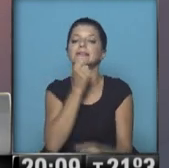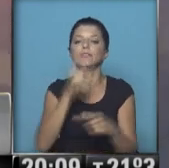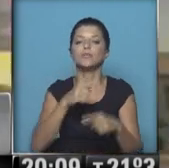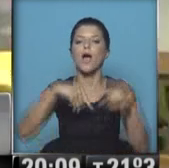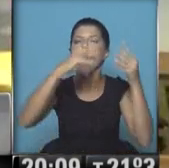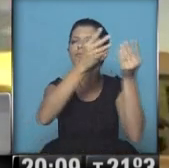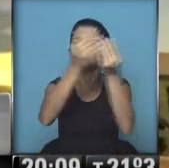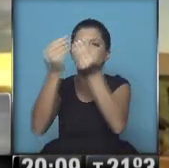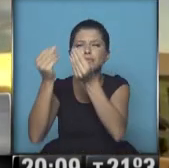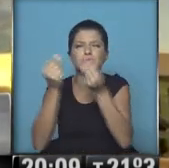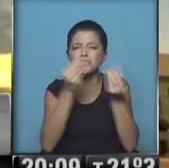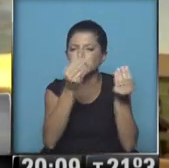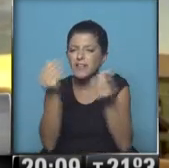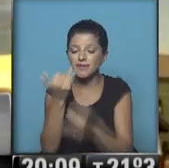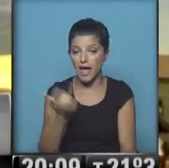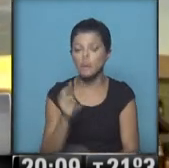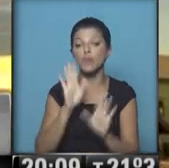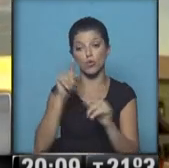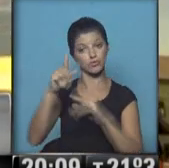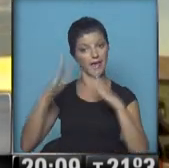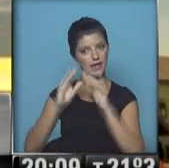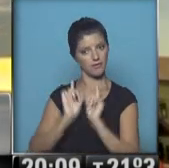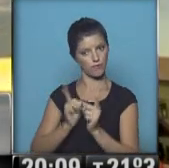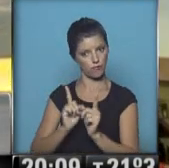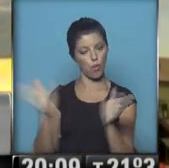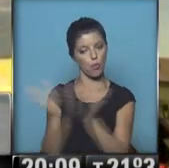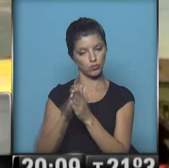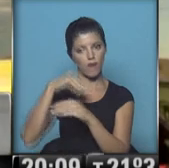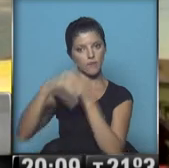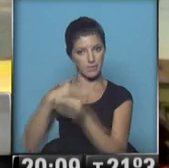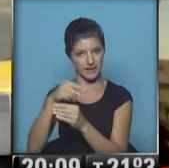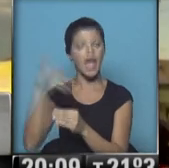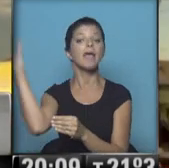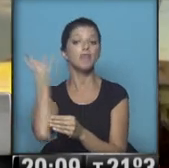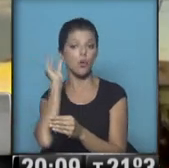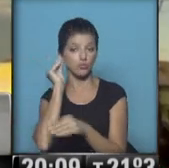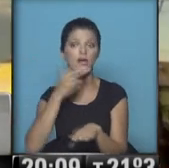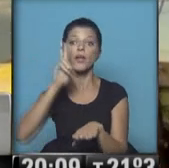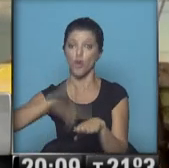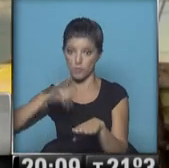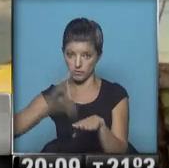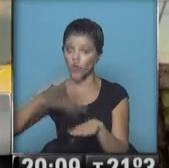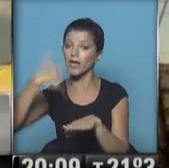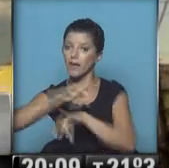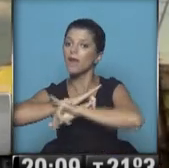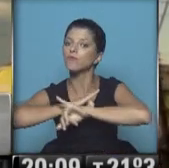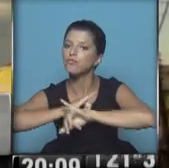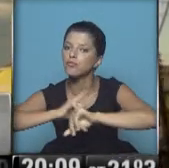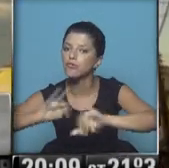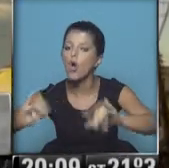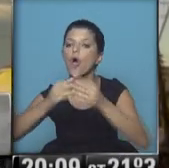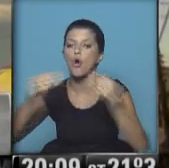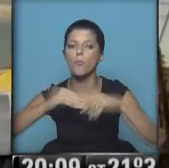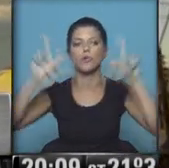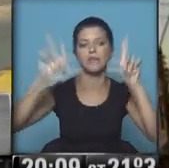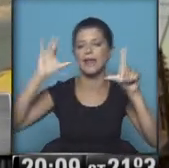de cenizas? Bueno, en ese caso, permanezca en su casa con su familia y escuche las recomendaciones que serán difundidas a través de los medios